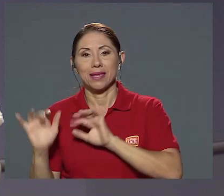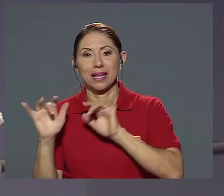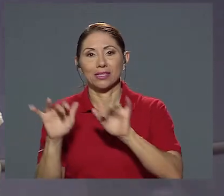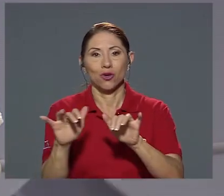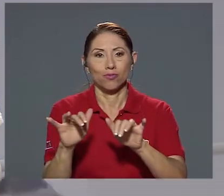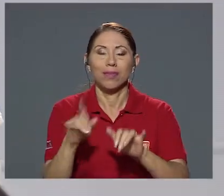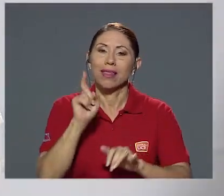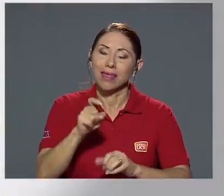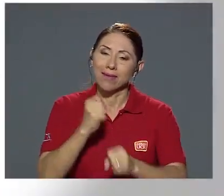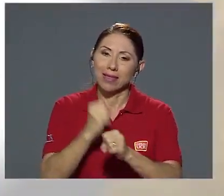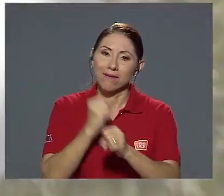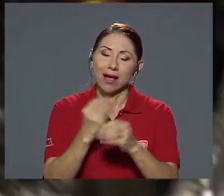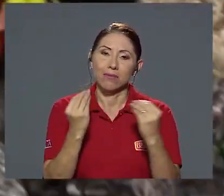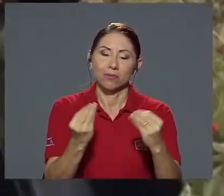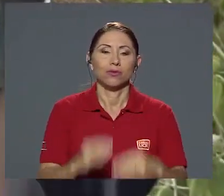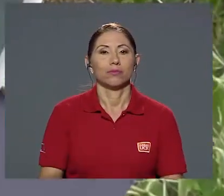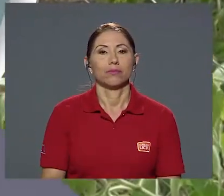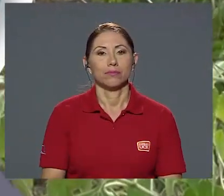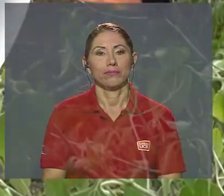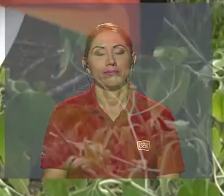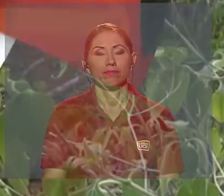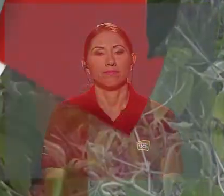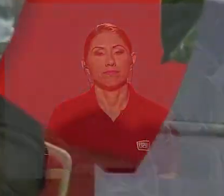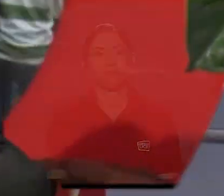sobre estos temas.